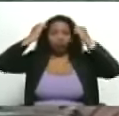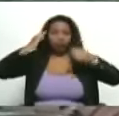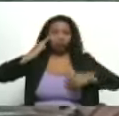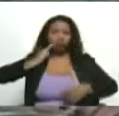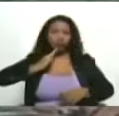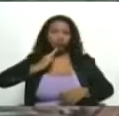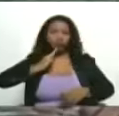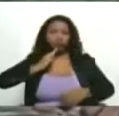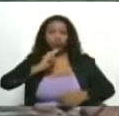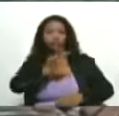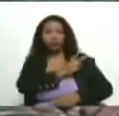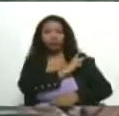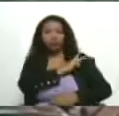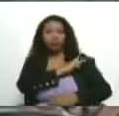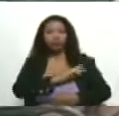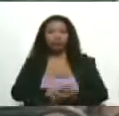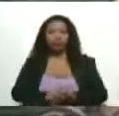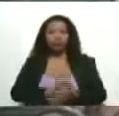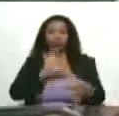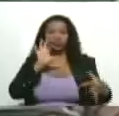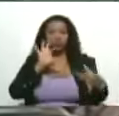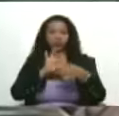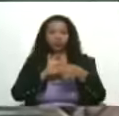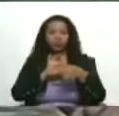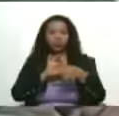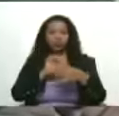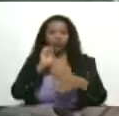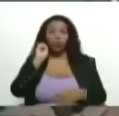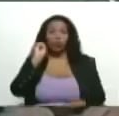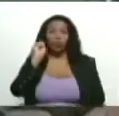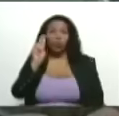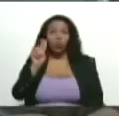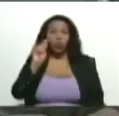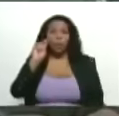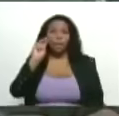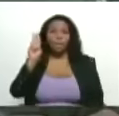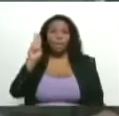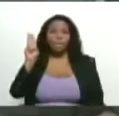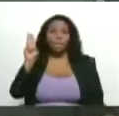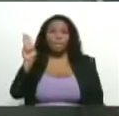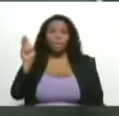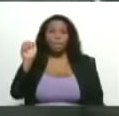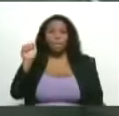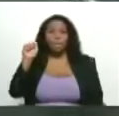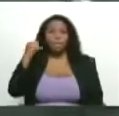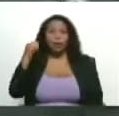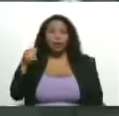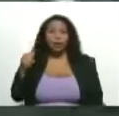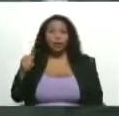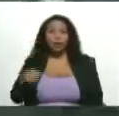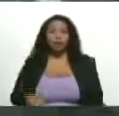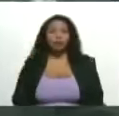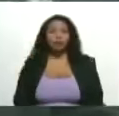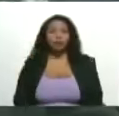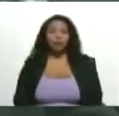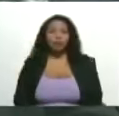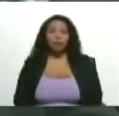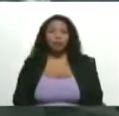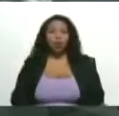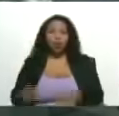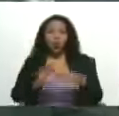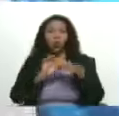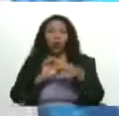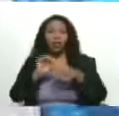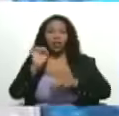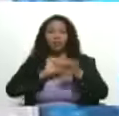Tábata, se articularán a las UPEDI, las Unidades Populares de Defensa Integral, ya están conformadas